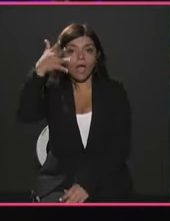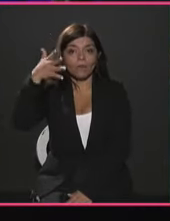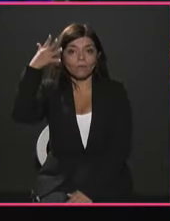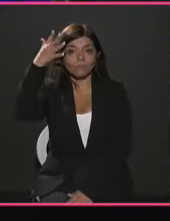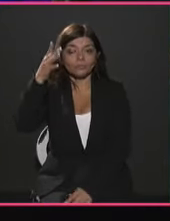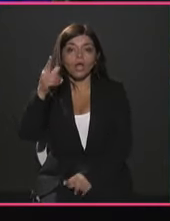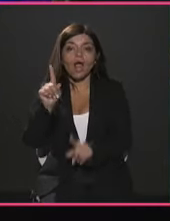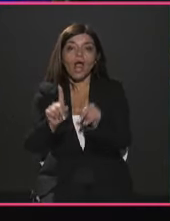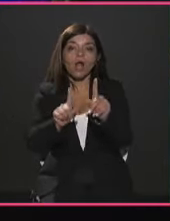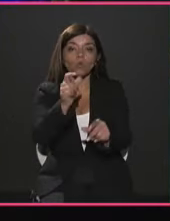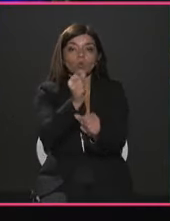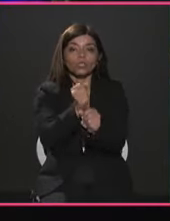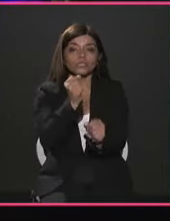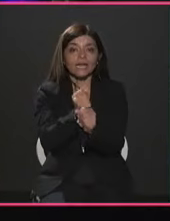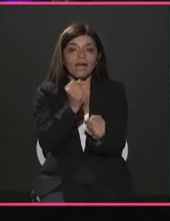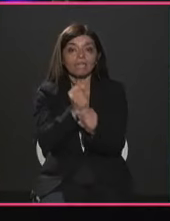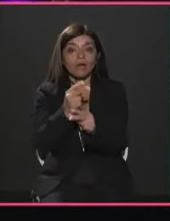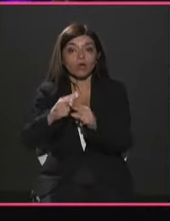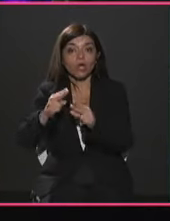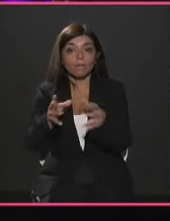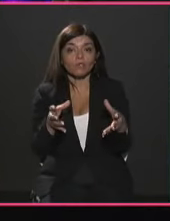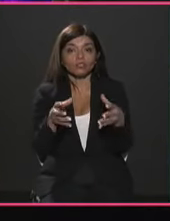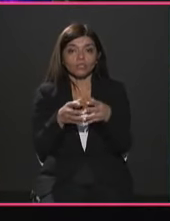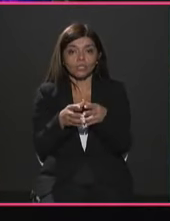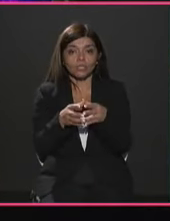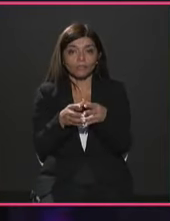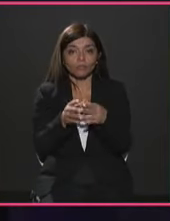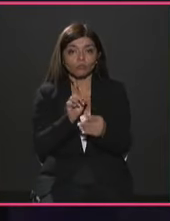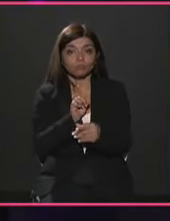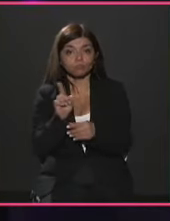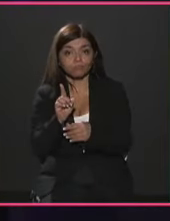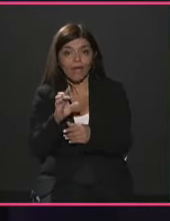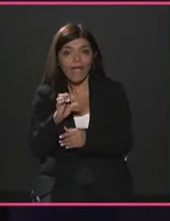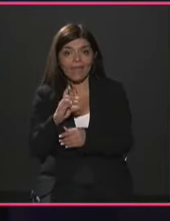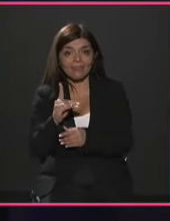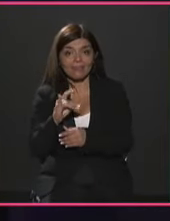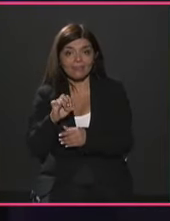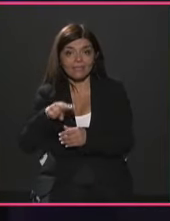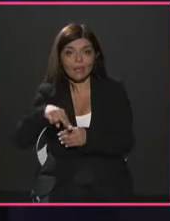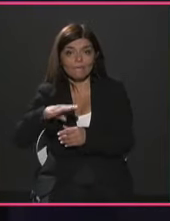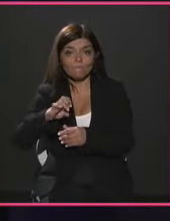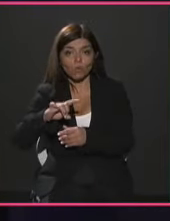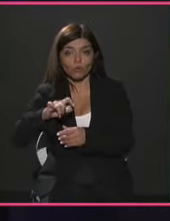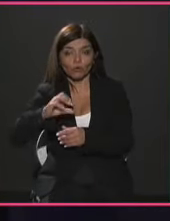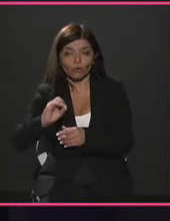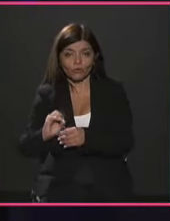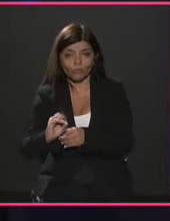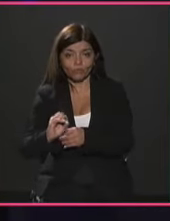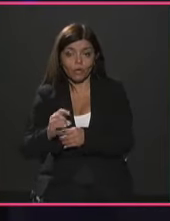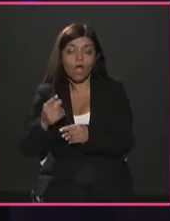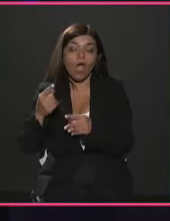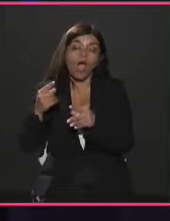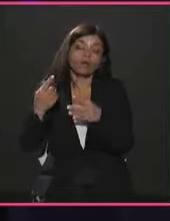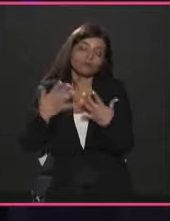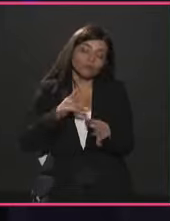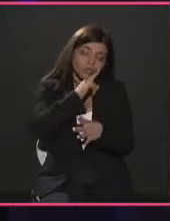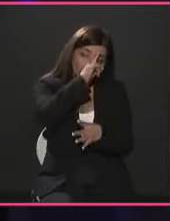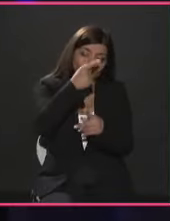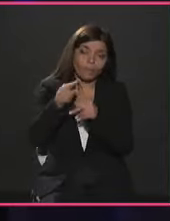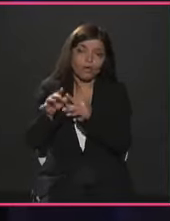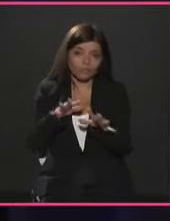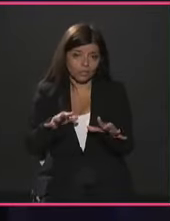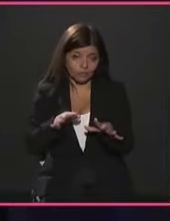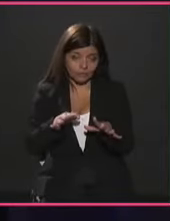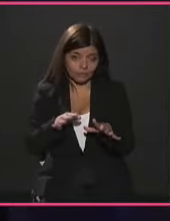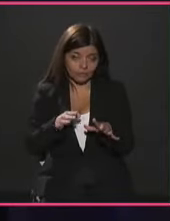algunos de los trabajos que hemos realizado en mi equipo en edimburgo a una audiencia relativamente distinta a lo que normalmente estoy acostumbrado Y en segundo